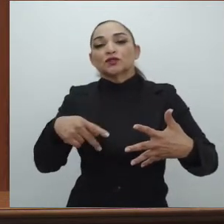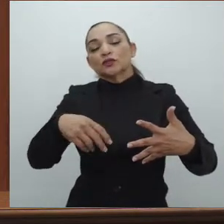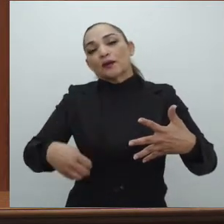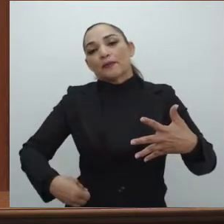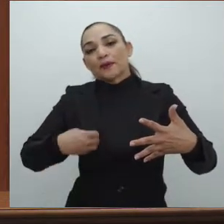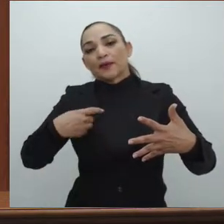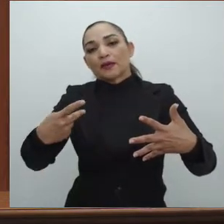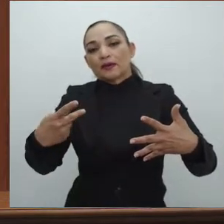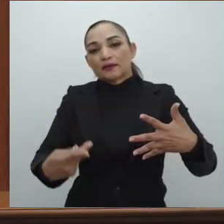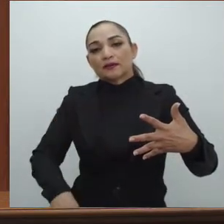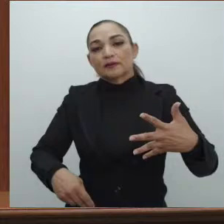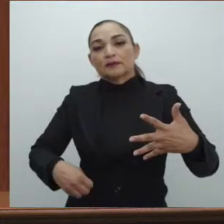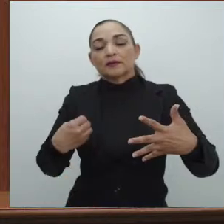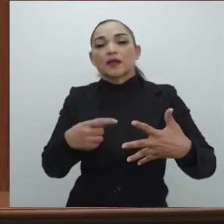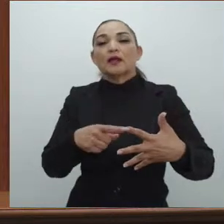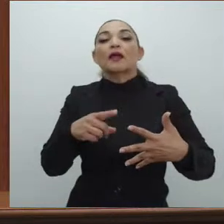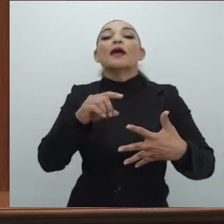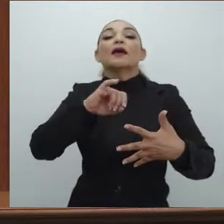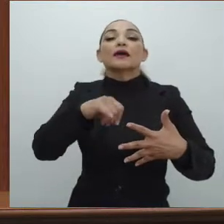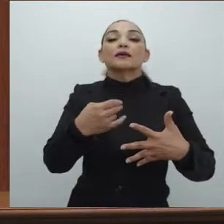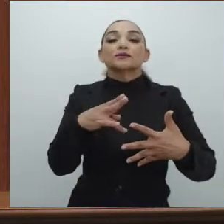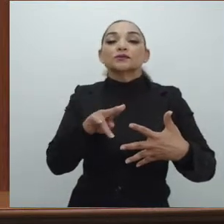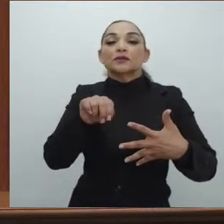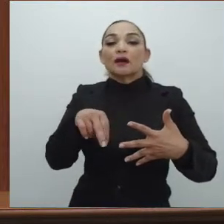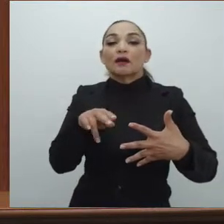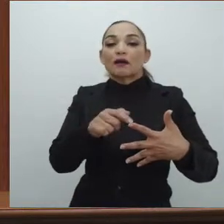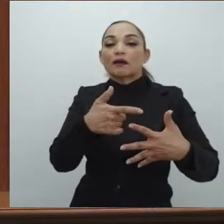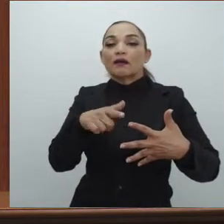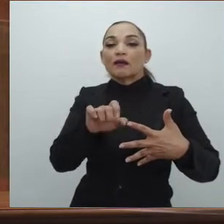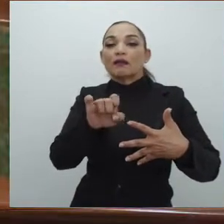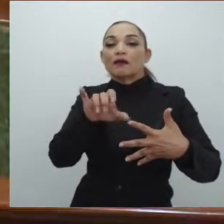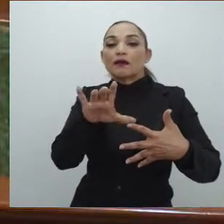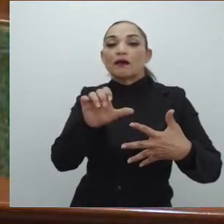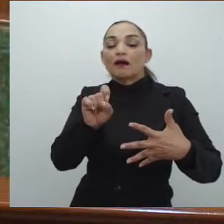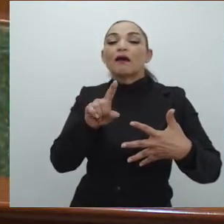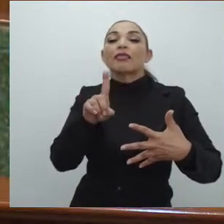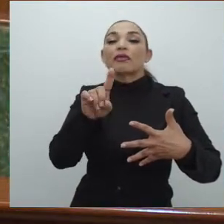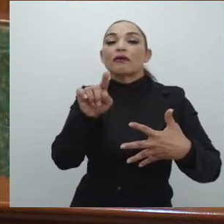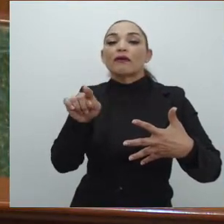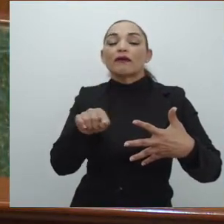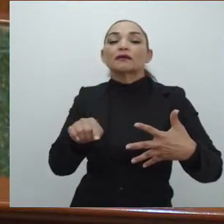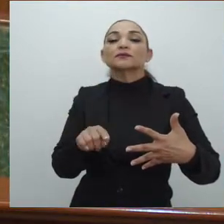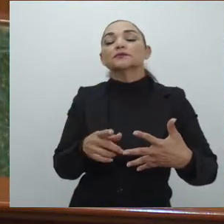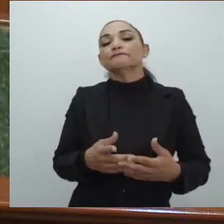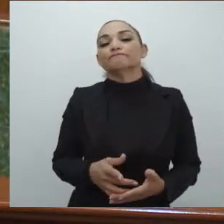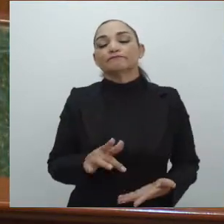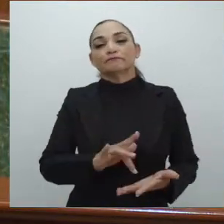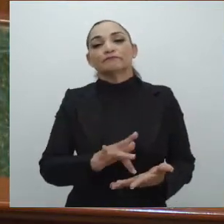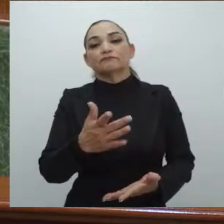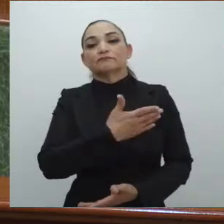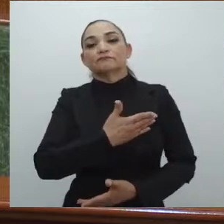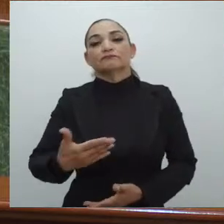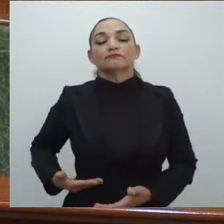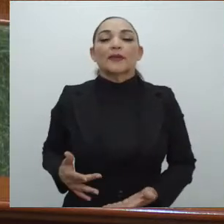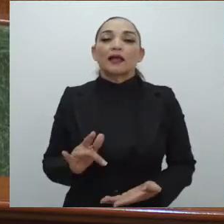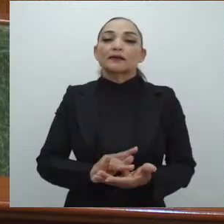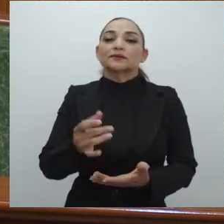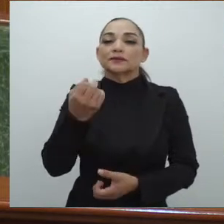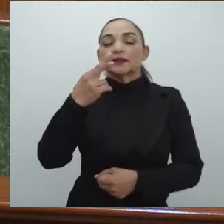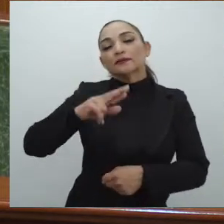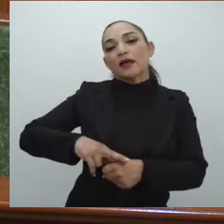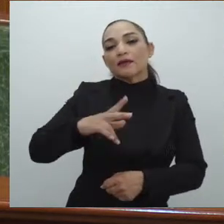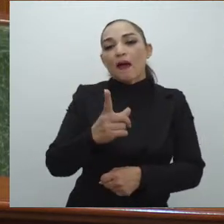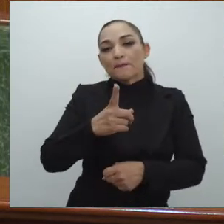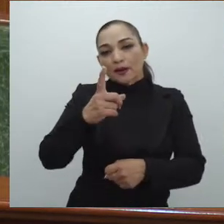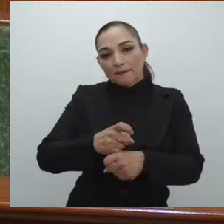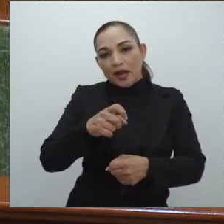Jesús Angélica Díaz Quiñones. Es cuanto, diputado presidente. Gracias, diputada secretaria. Habiéndosele dado primera lectura